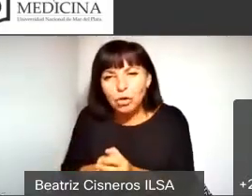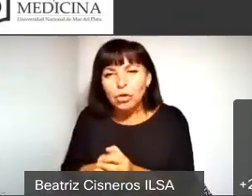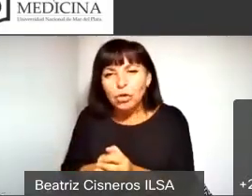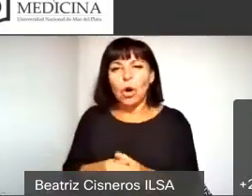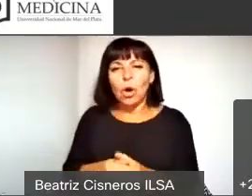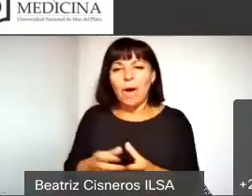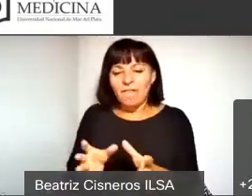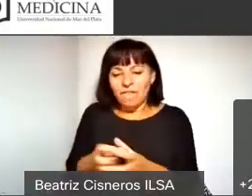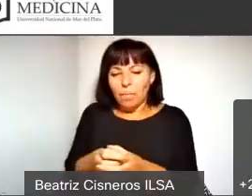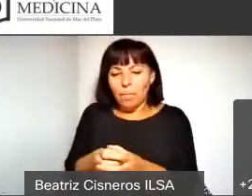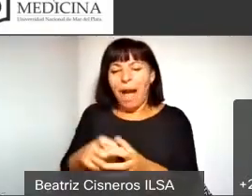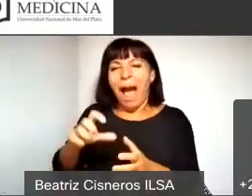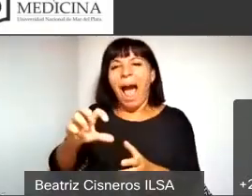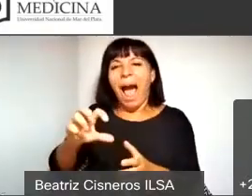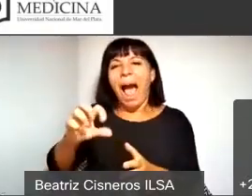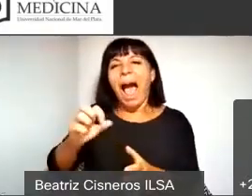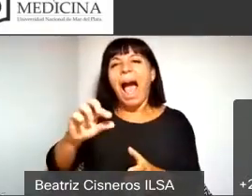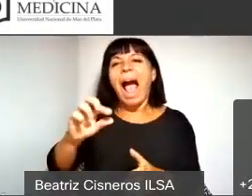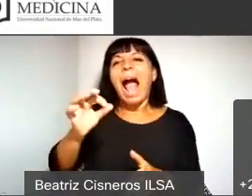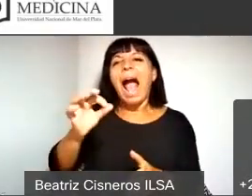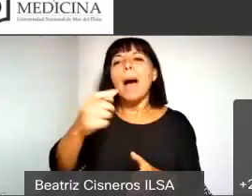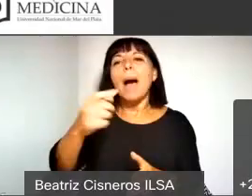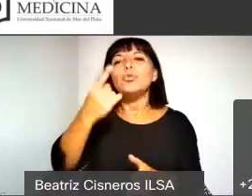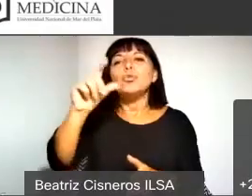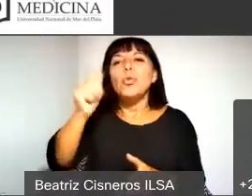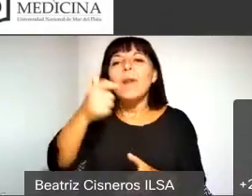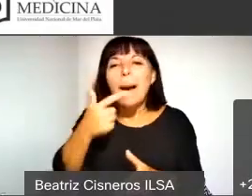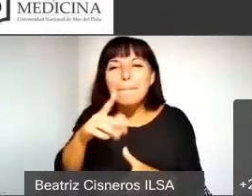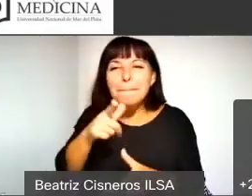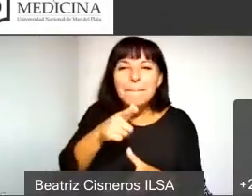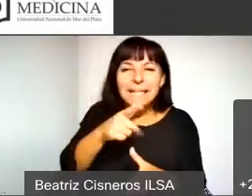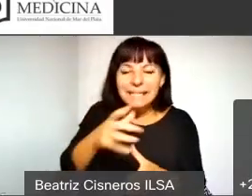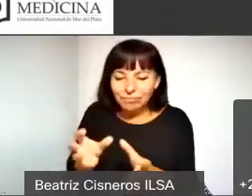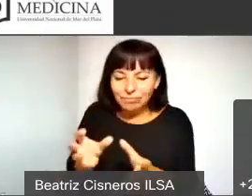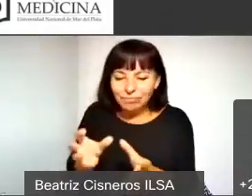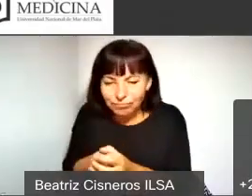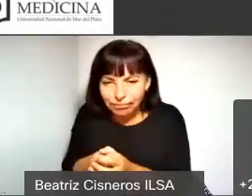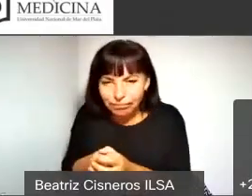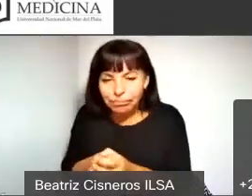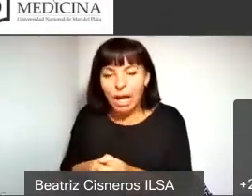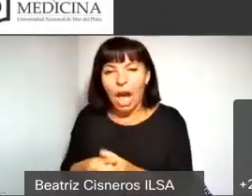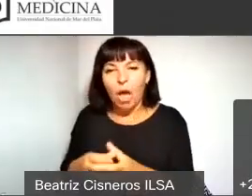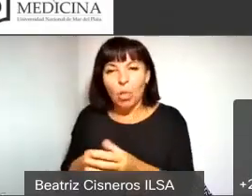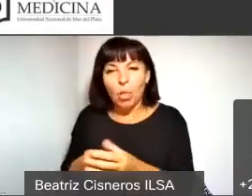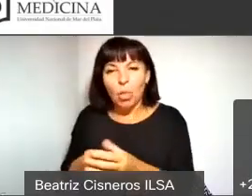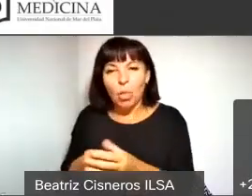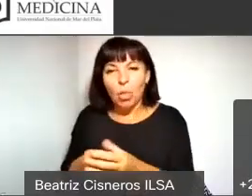cápsula. Si es que están compactados. Entonces voy a tener desde